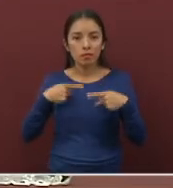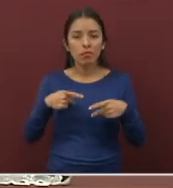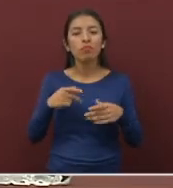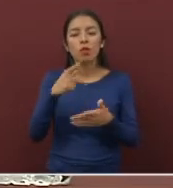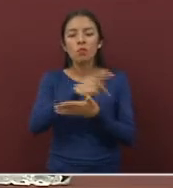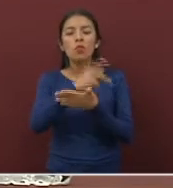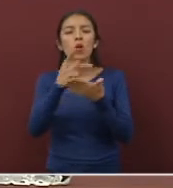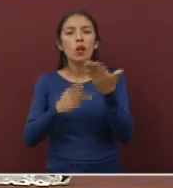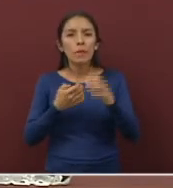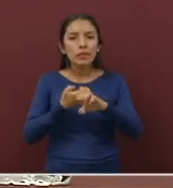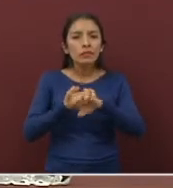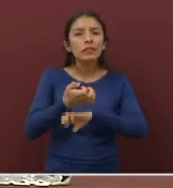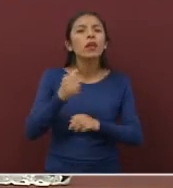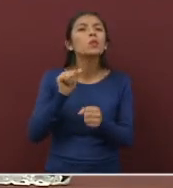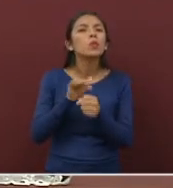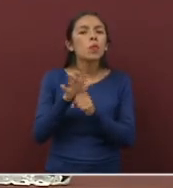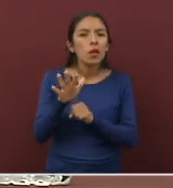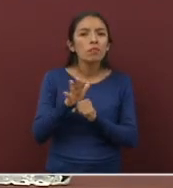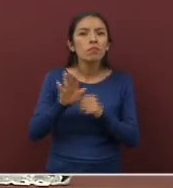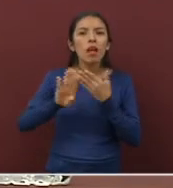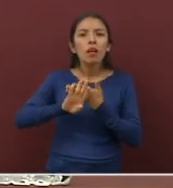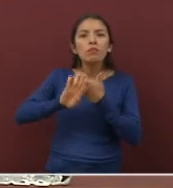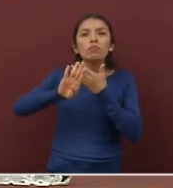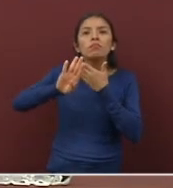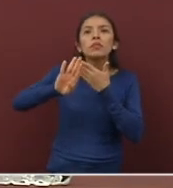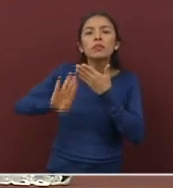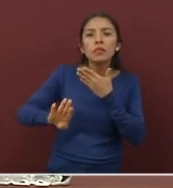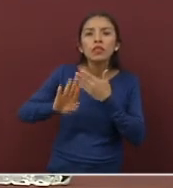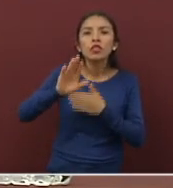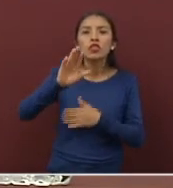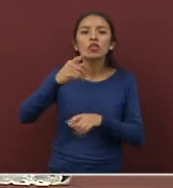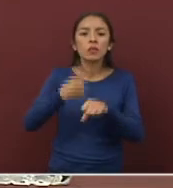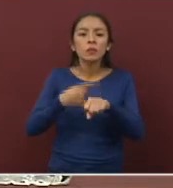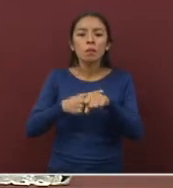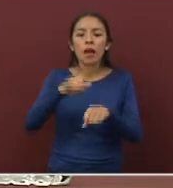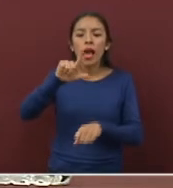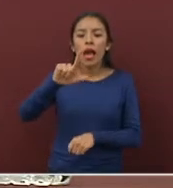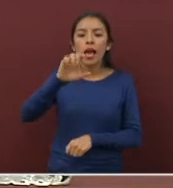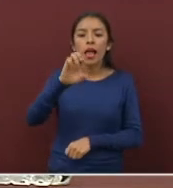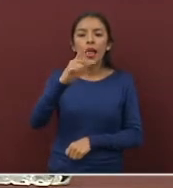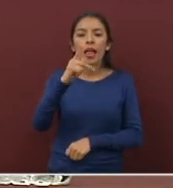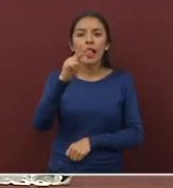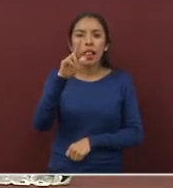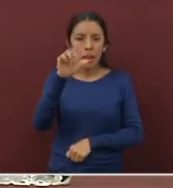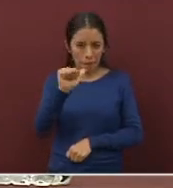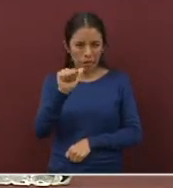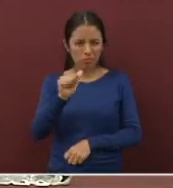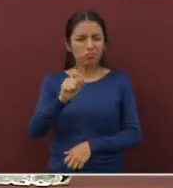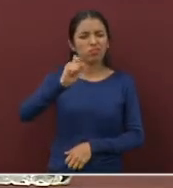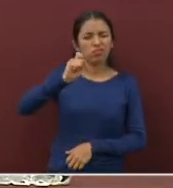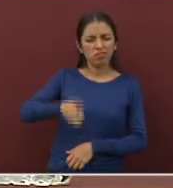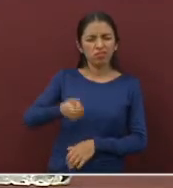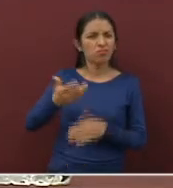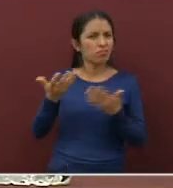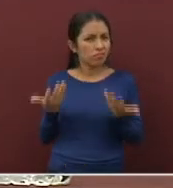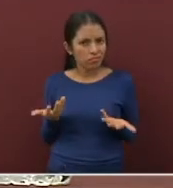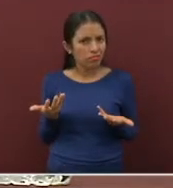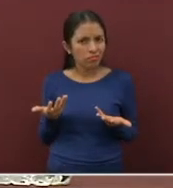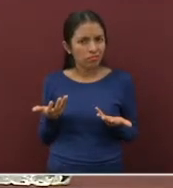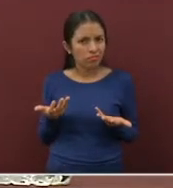por ejemplo el de prevención y control de la lepra esta enfermedad la lepra que por cierto